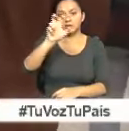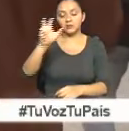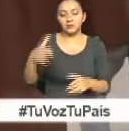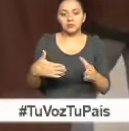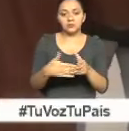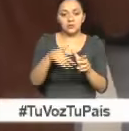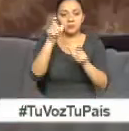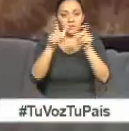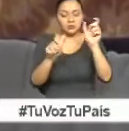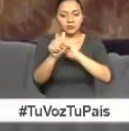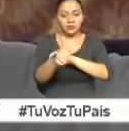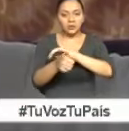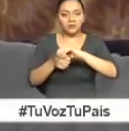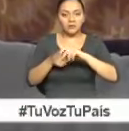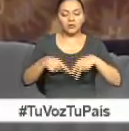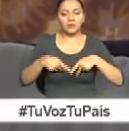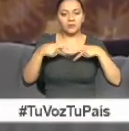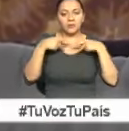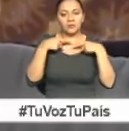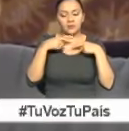en Líbano. De este total,